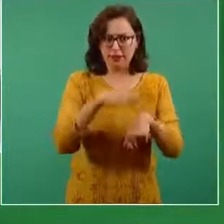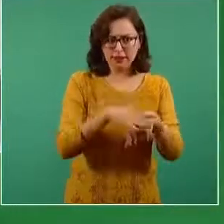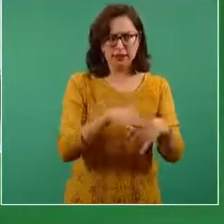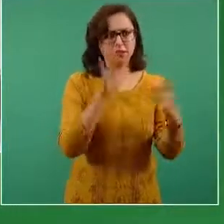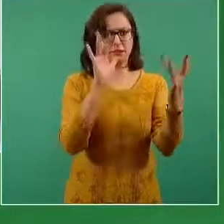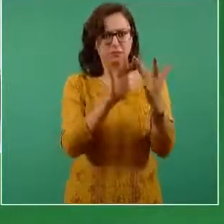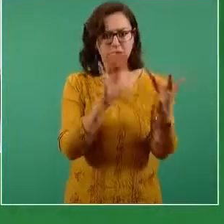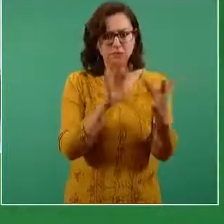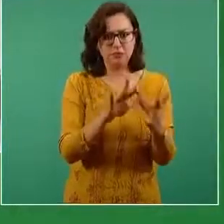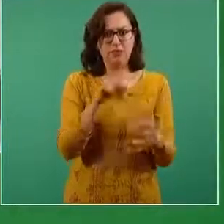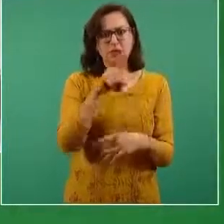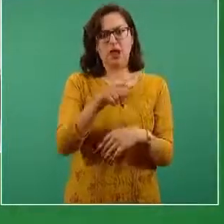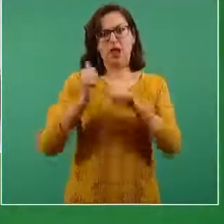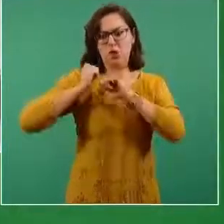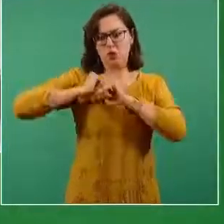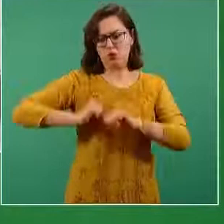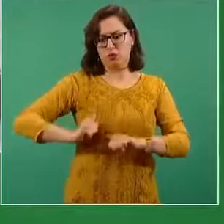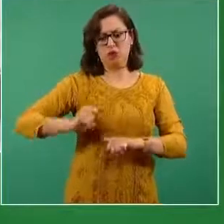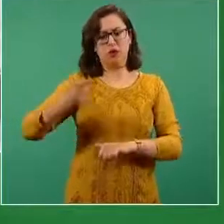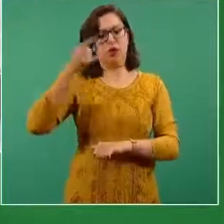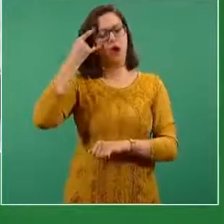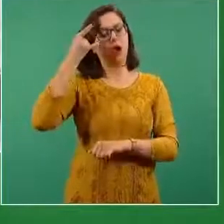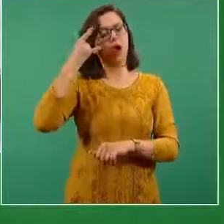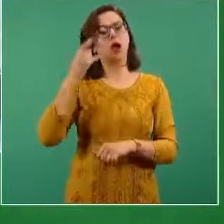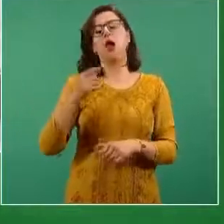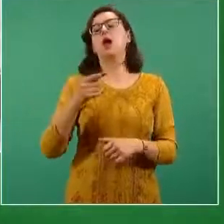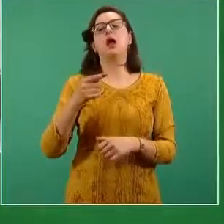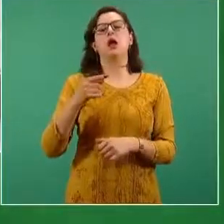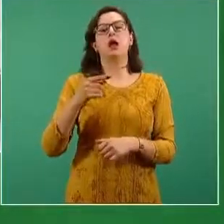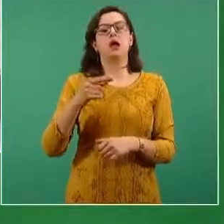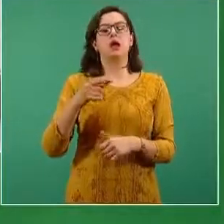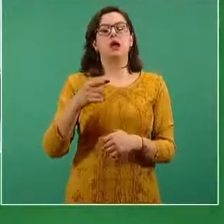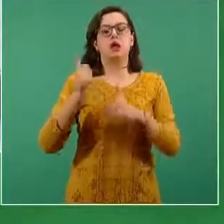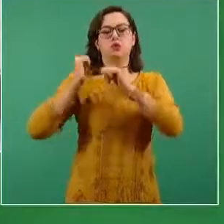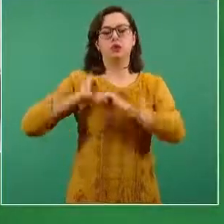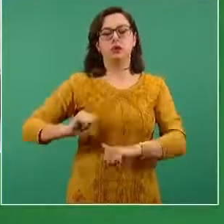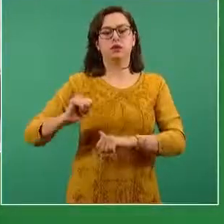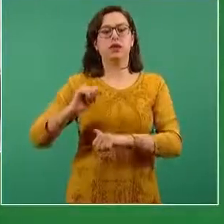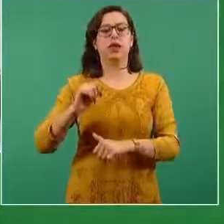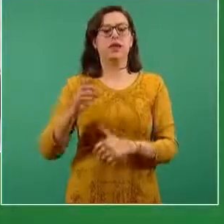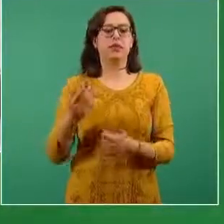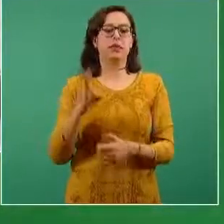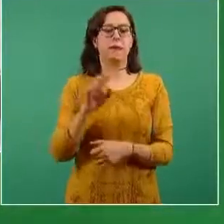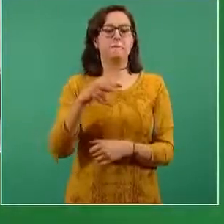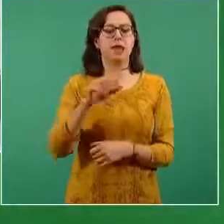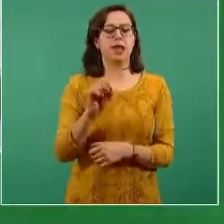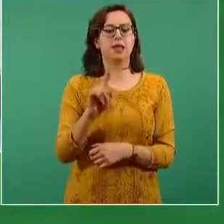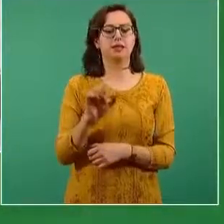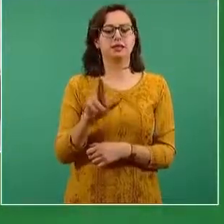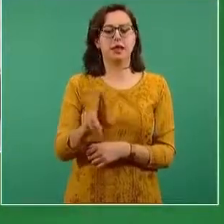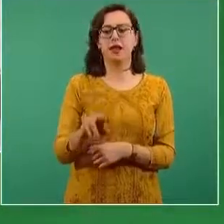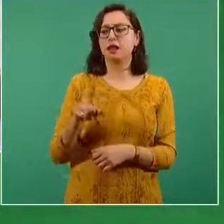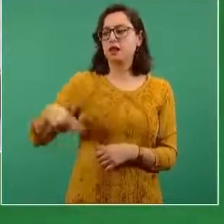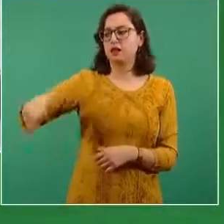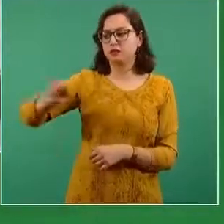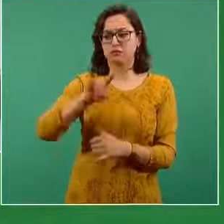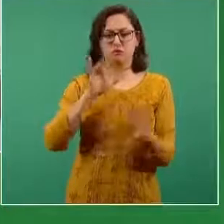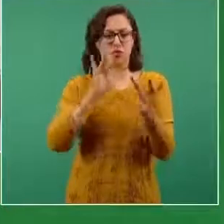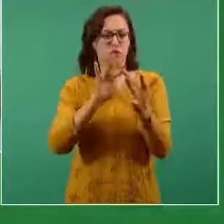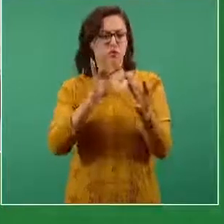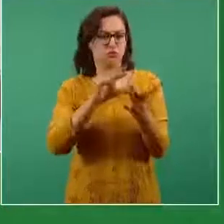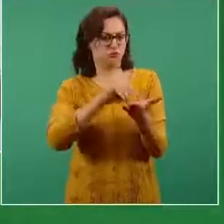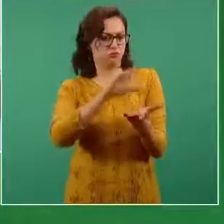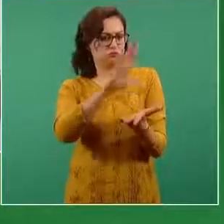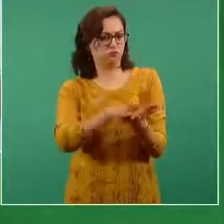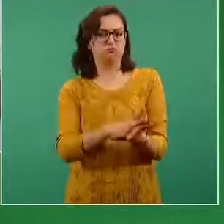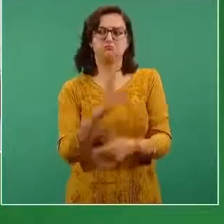comunicarse, de informar a la delegación en Campeche, Delegación Federal de Bienestar, para que sean tomados en cuenta y no queden sin